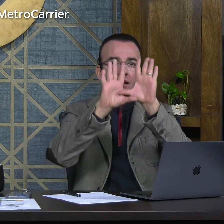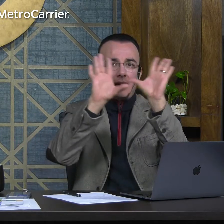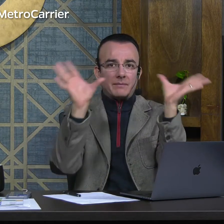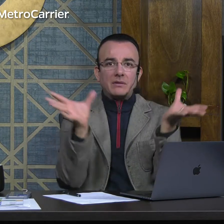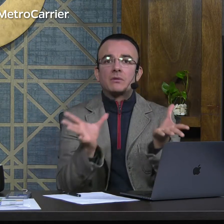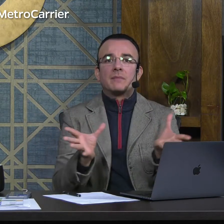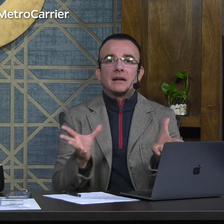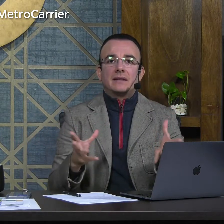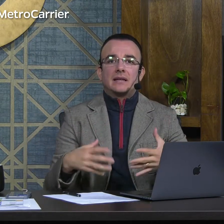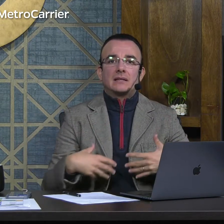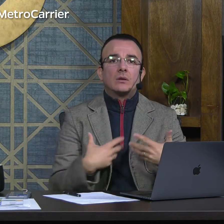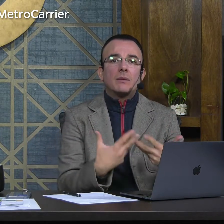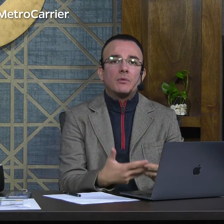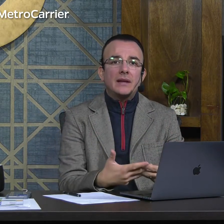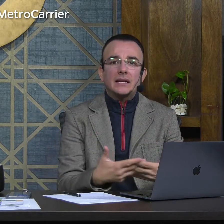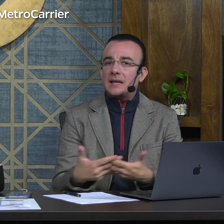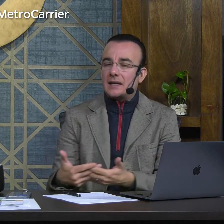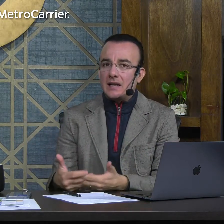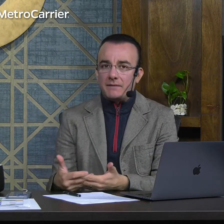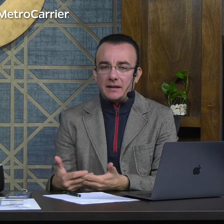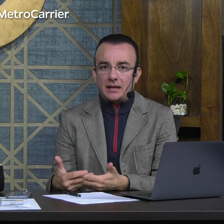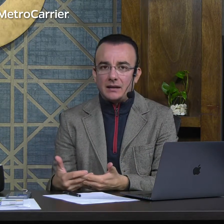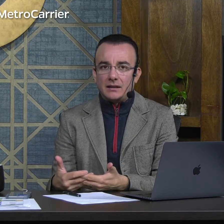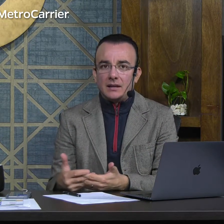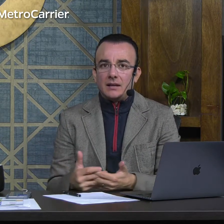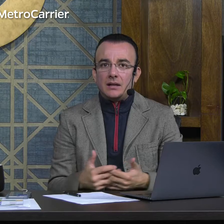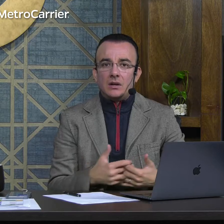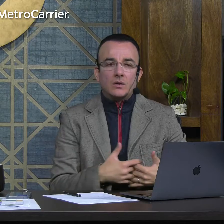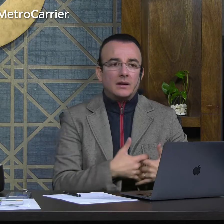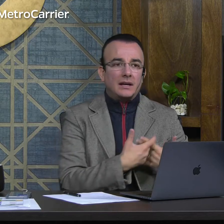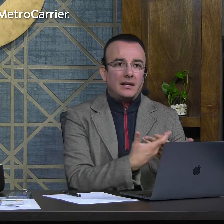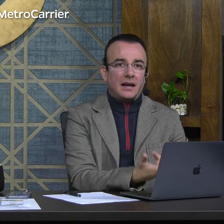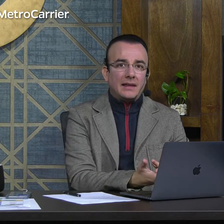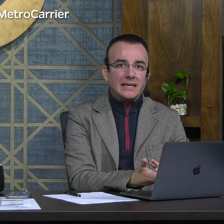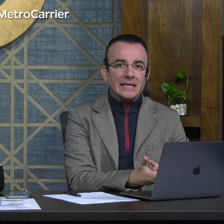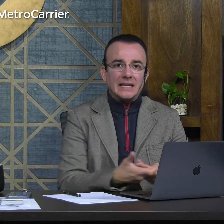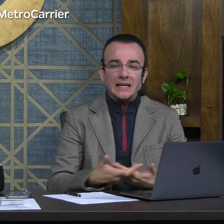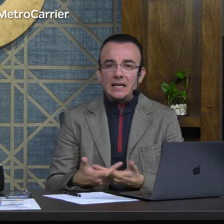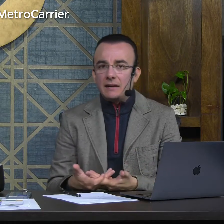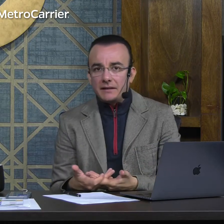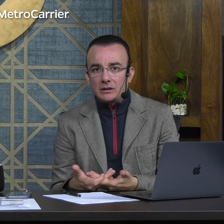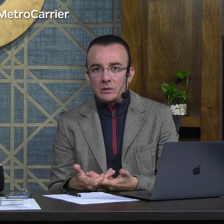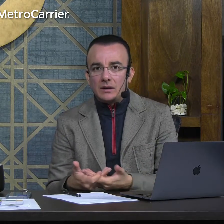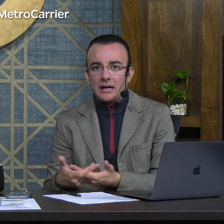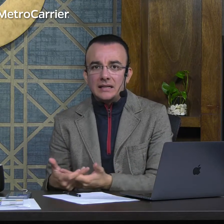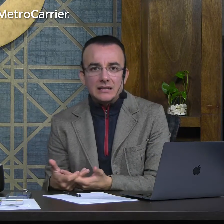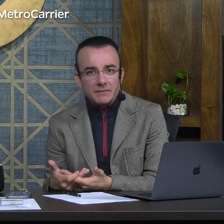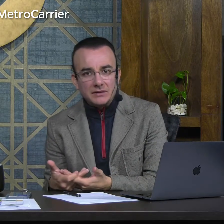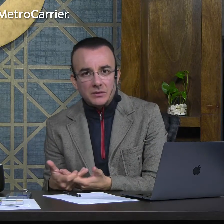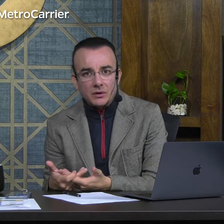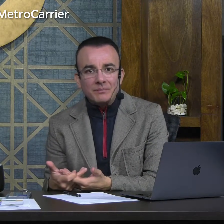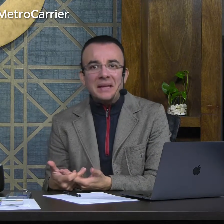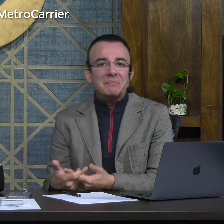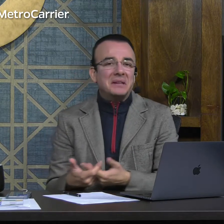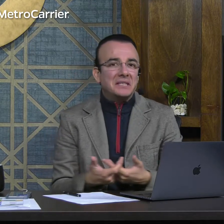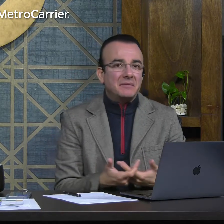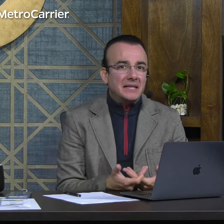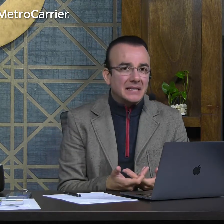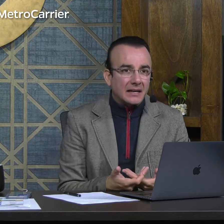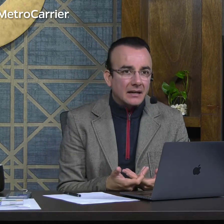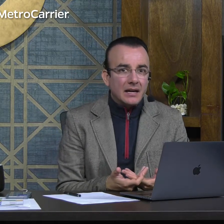armar un rompecabezas lo que públicas a quién le afecta lo que dices a quién le afectó a quien se mencionó